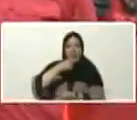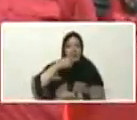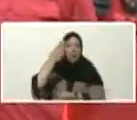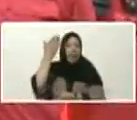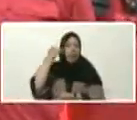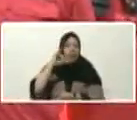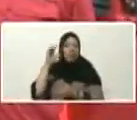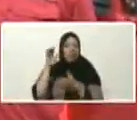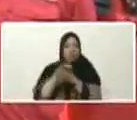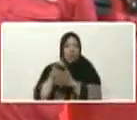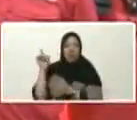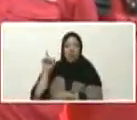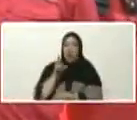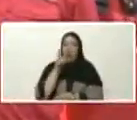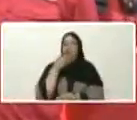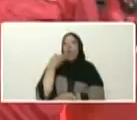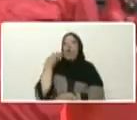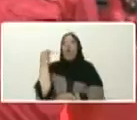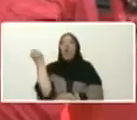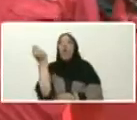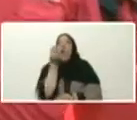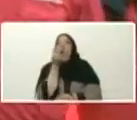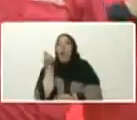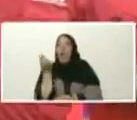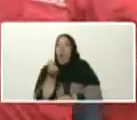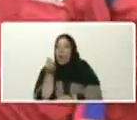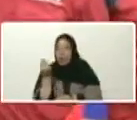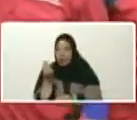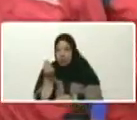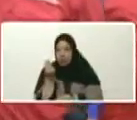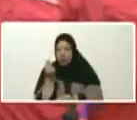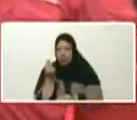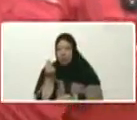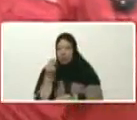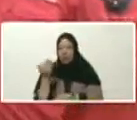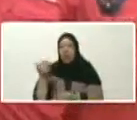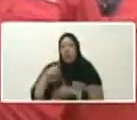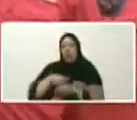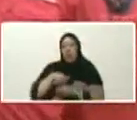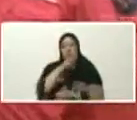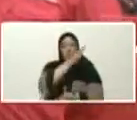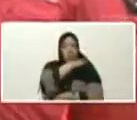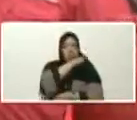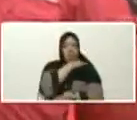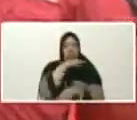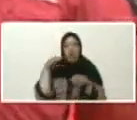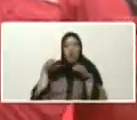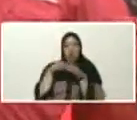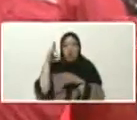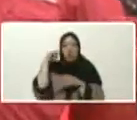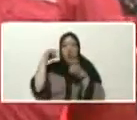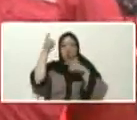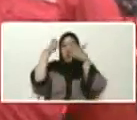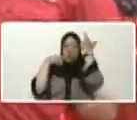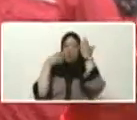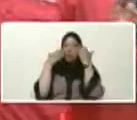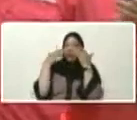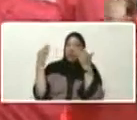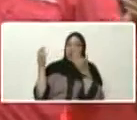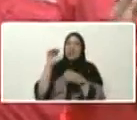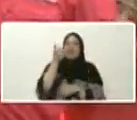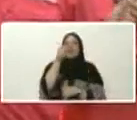también tenemos aquí al joven, más joven, electo jefe de VC, Aníbal García,